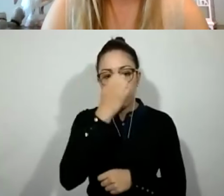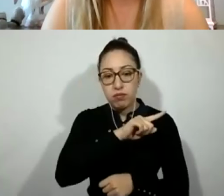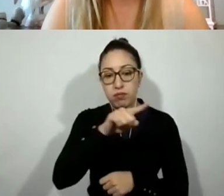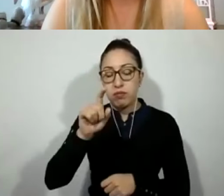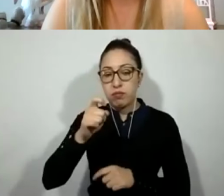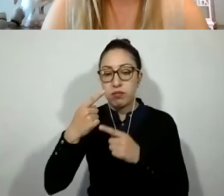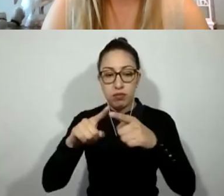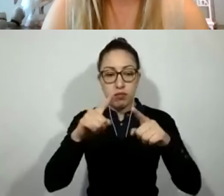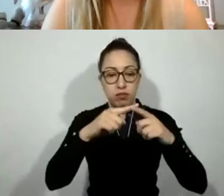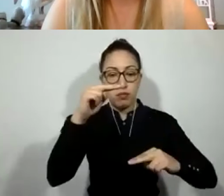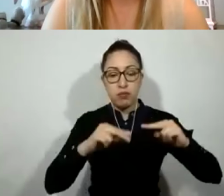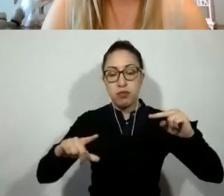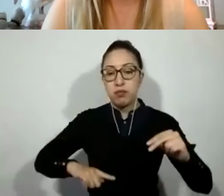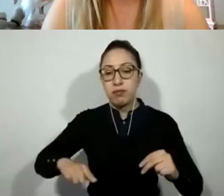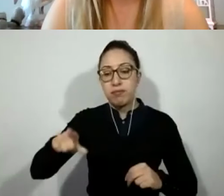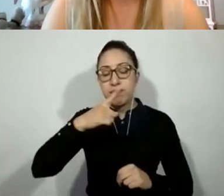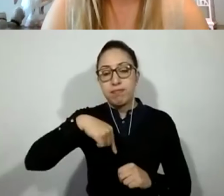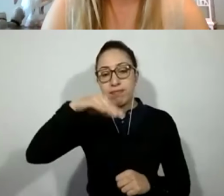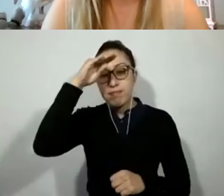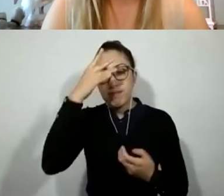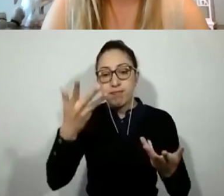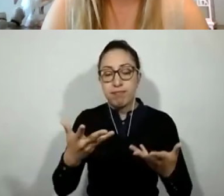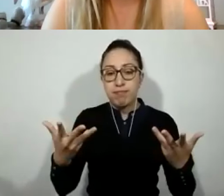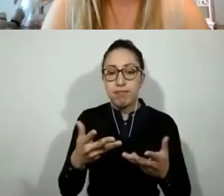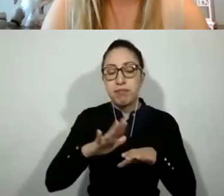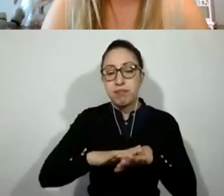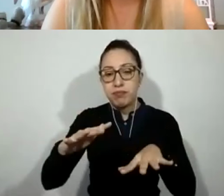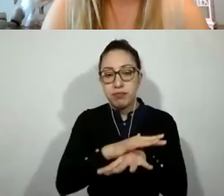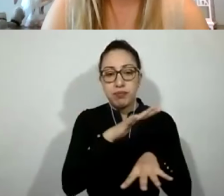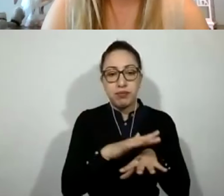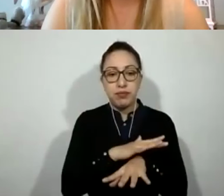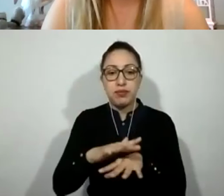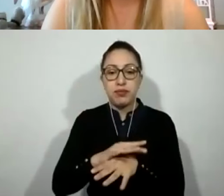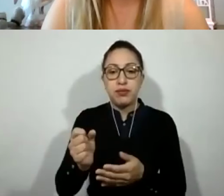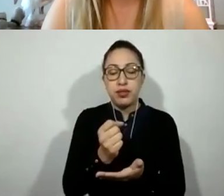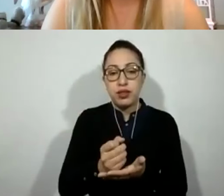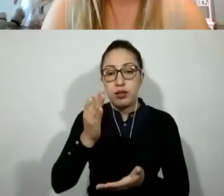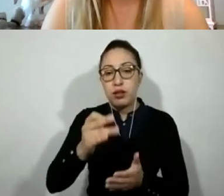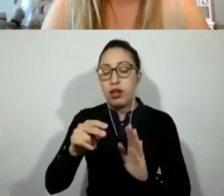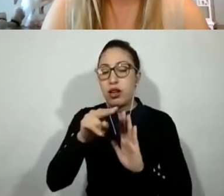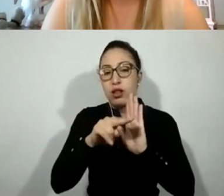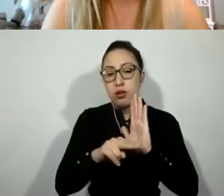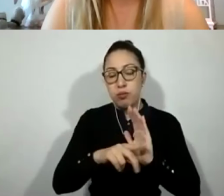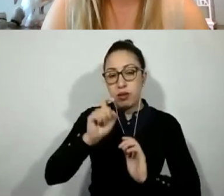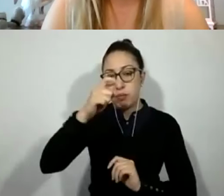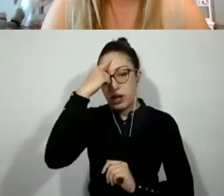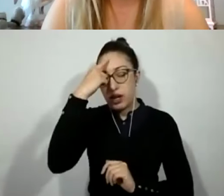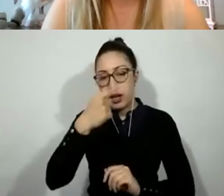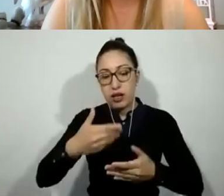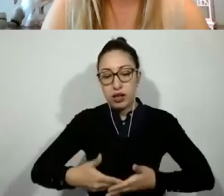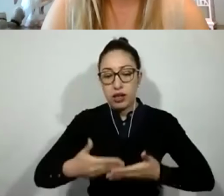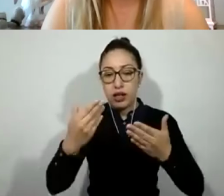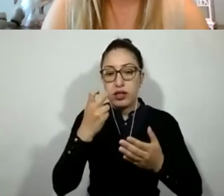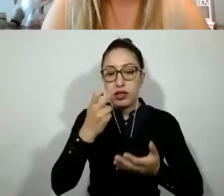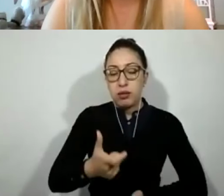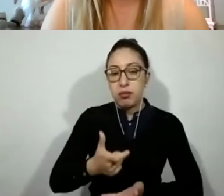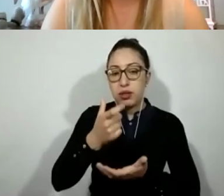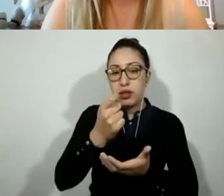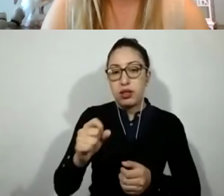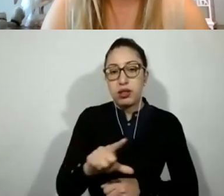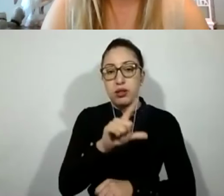gobierno. El COVID-19 puso a prueba el marco normativo fiscal vigente, y si bien es cierto que exhibió